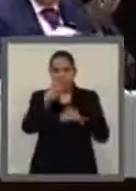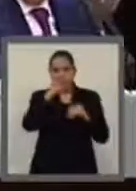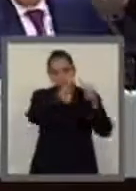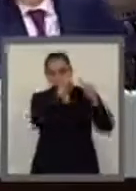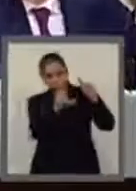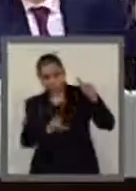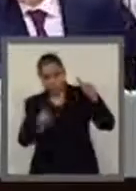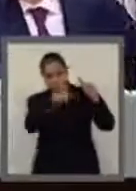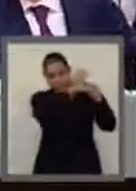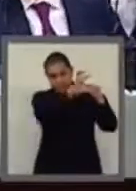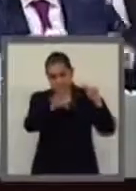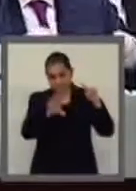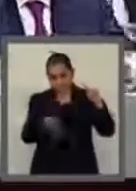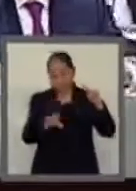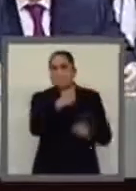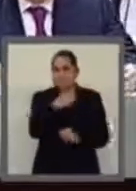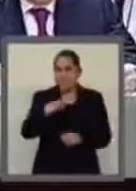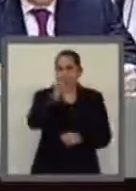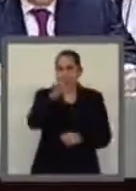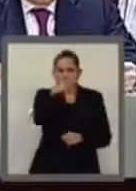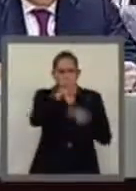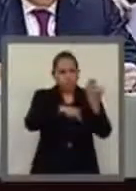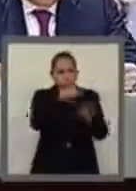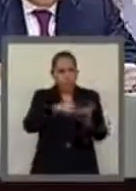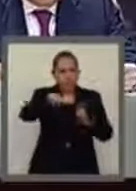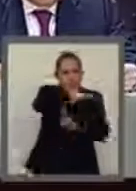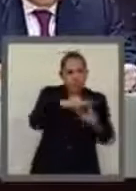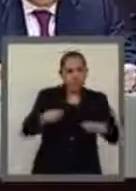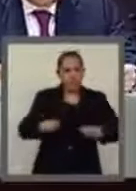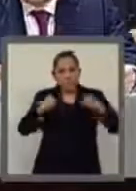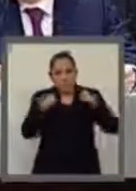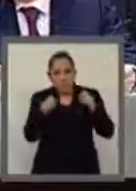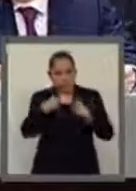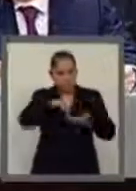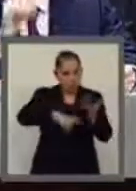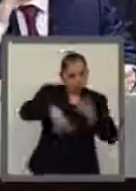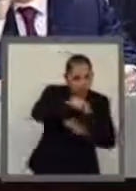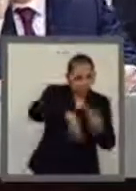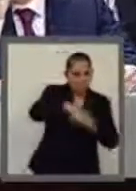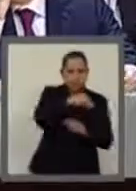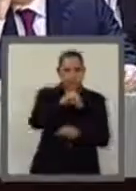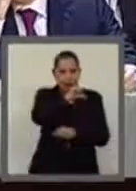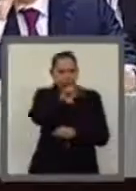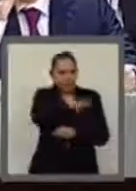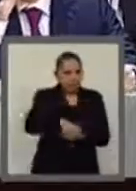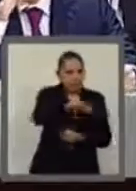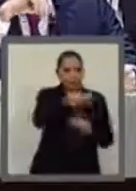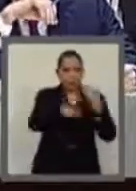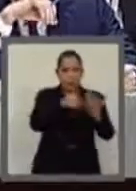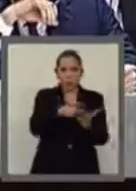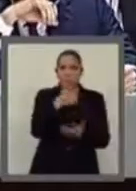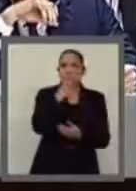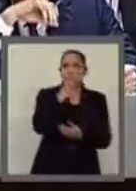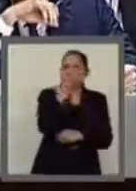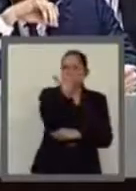humano, la social, eventual salida urbano, de Estados Unidos y del tratado, así de como retribuir de los beneficios fiscales, los recursos